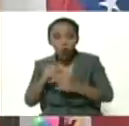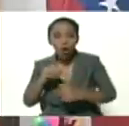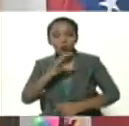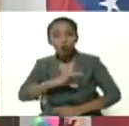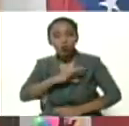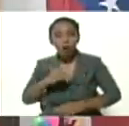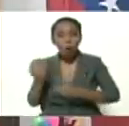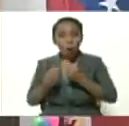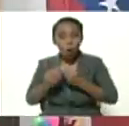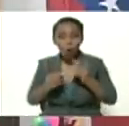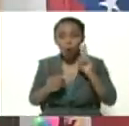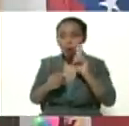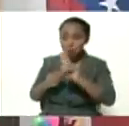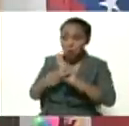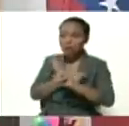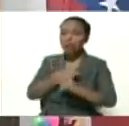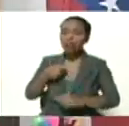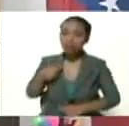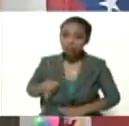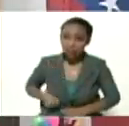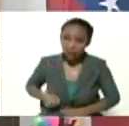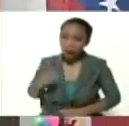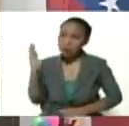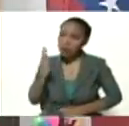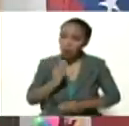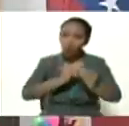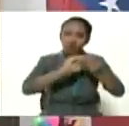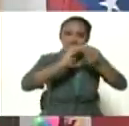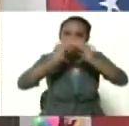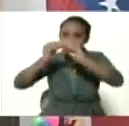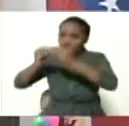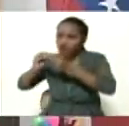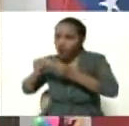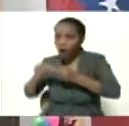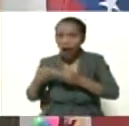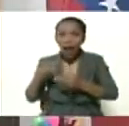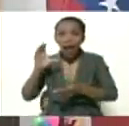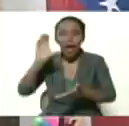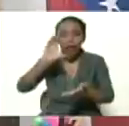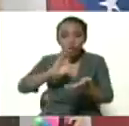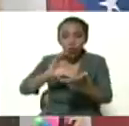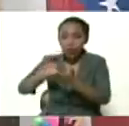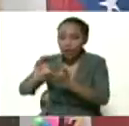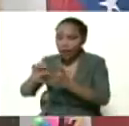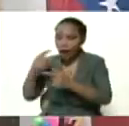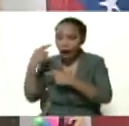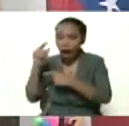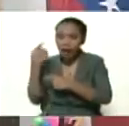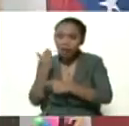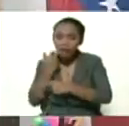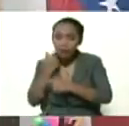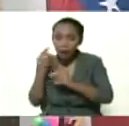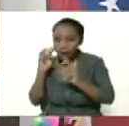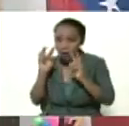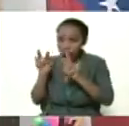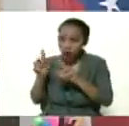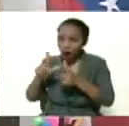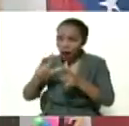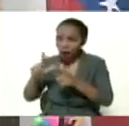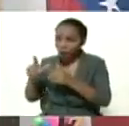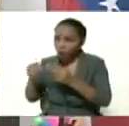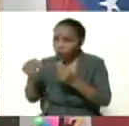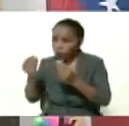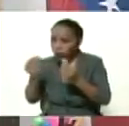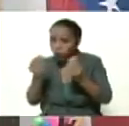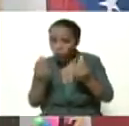cómo China ha venido restituyendo las ciudades donde estuvo el epicentro de la epidemia en